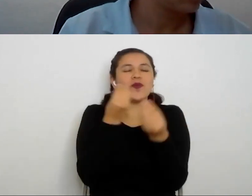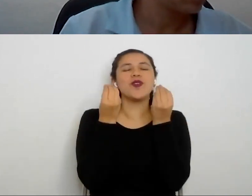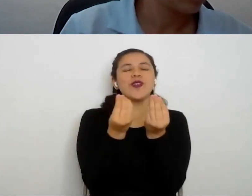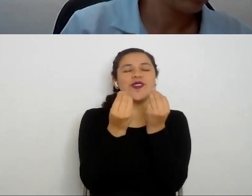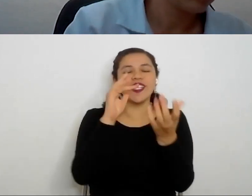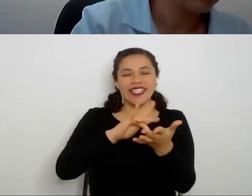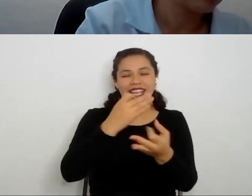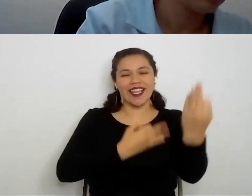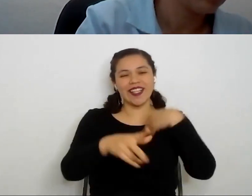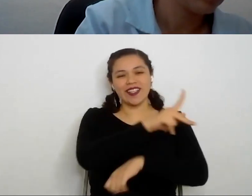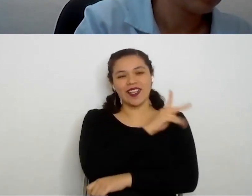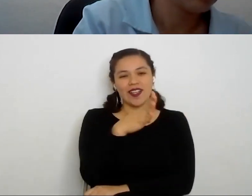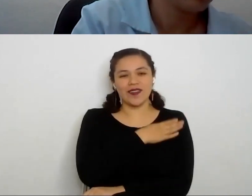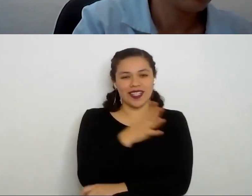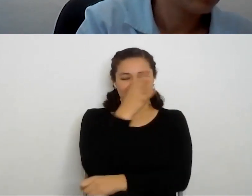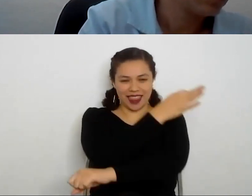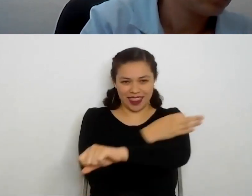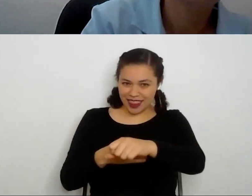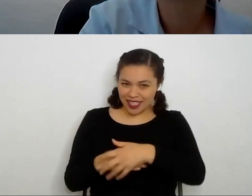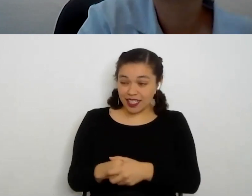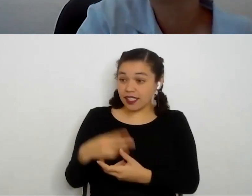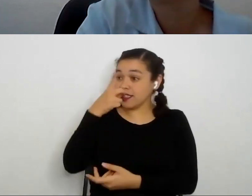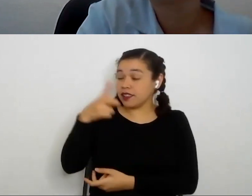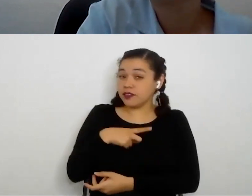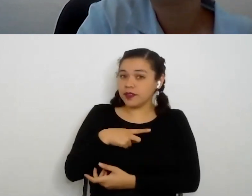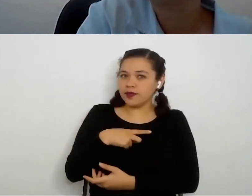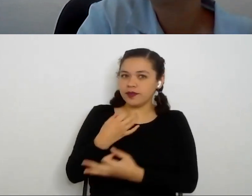tengan todos muy buena tarde. Dígame. Gracias a